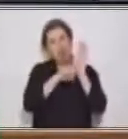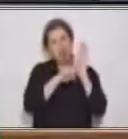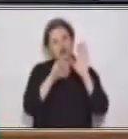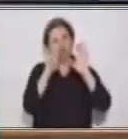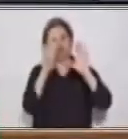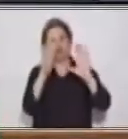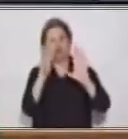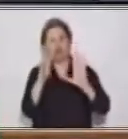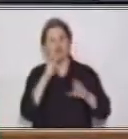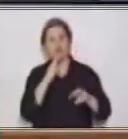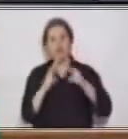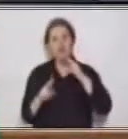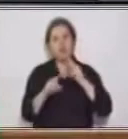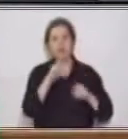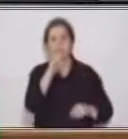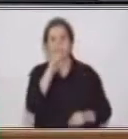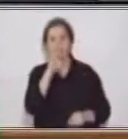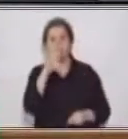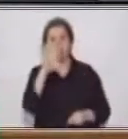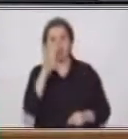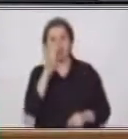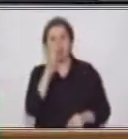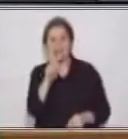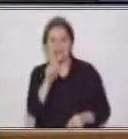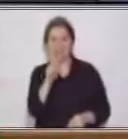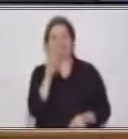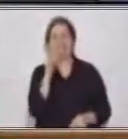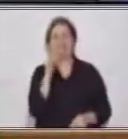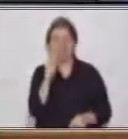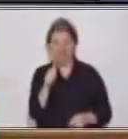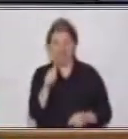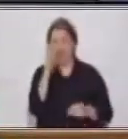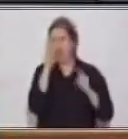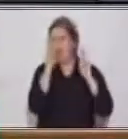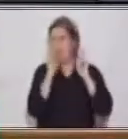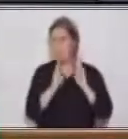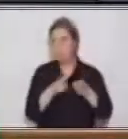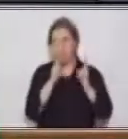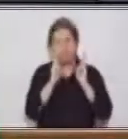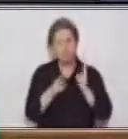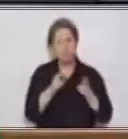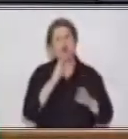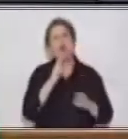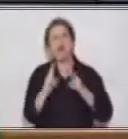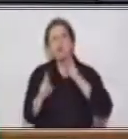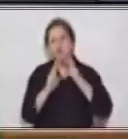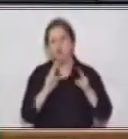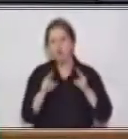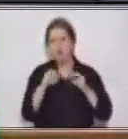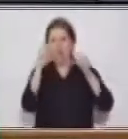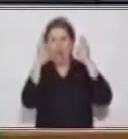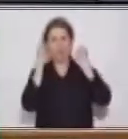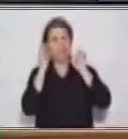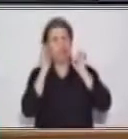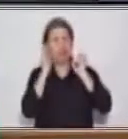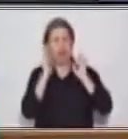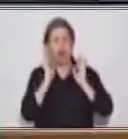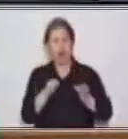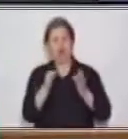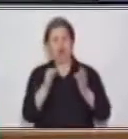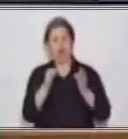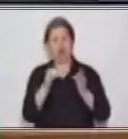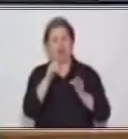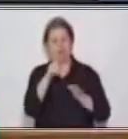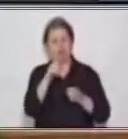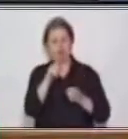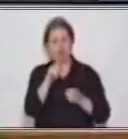es 152. ¿Ves? Son las mismas respuestas. ¡Excelente! ¿Tienes alguna